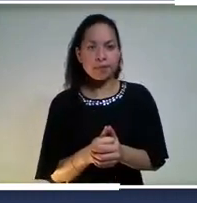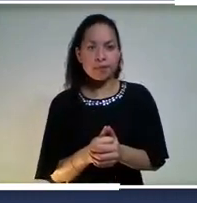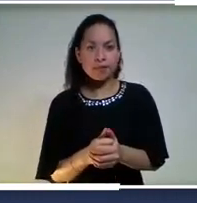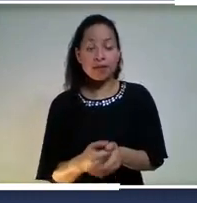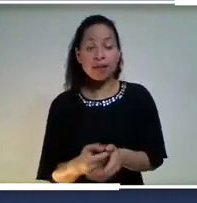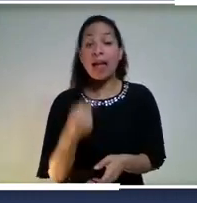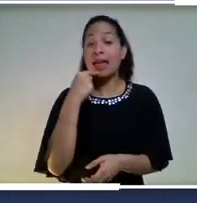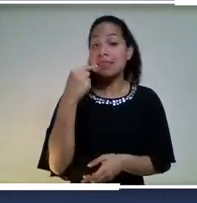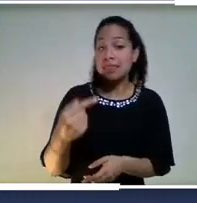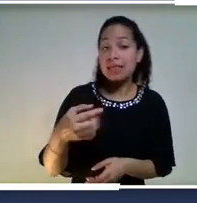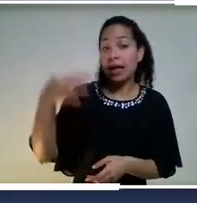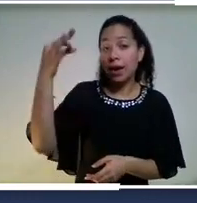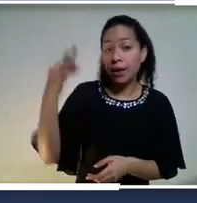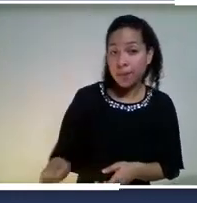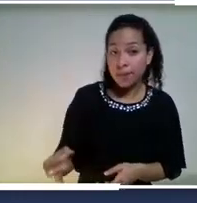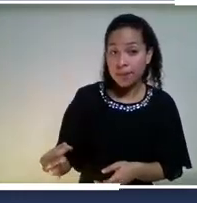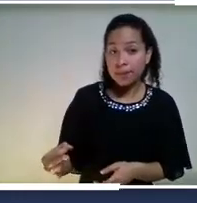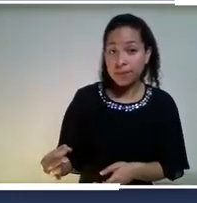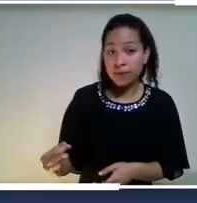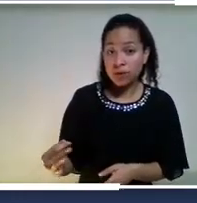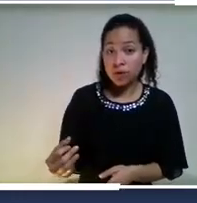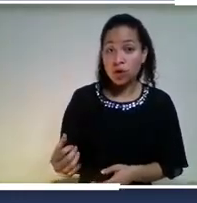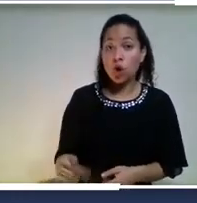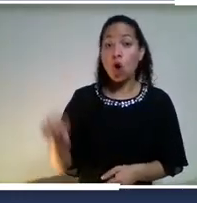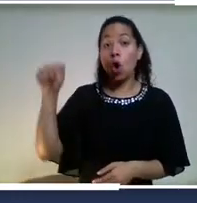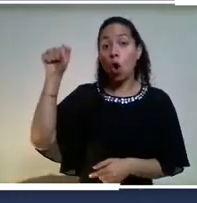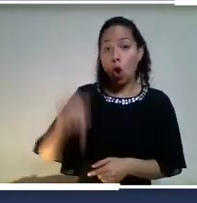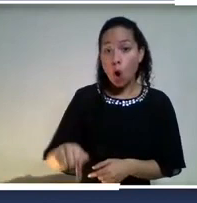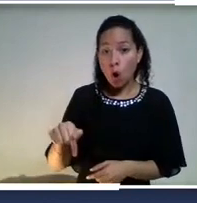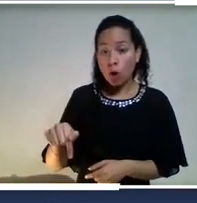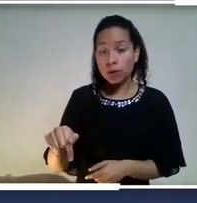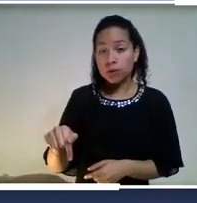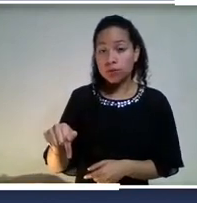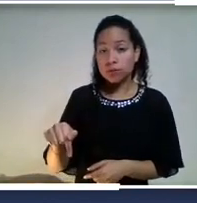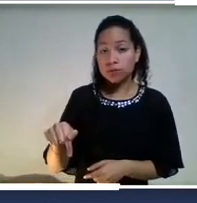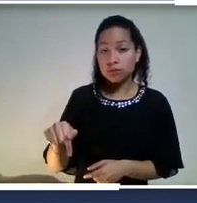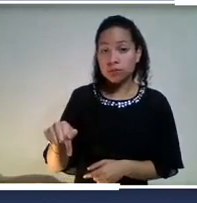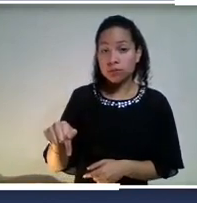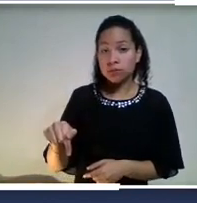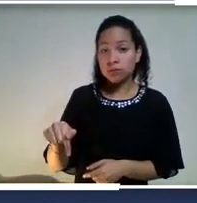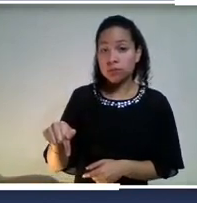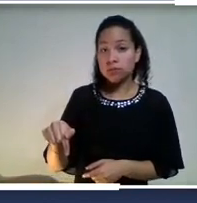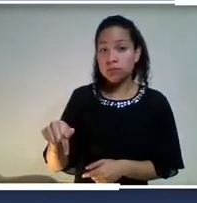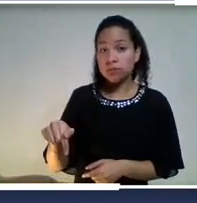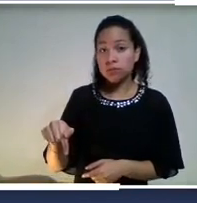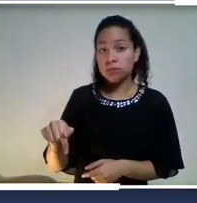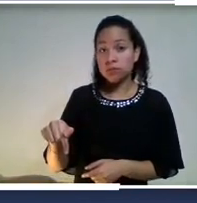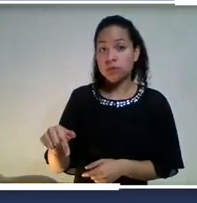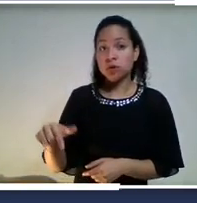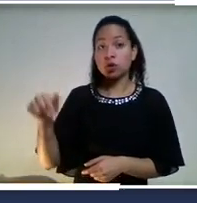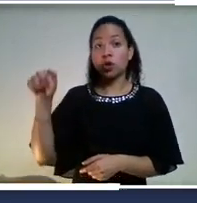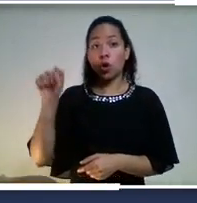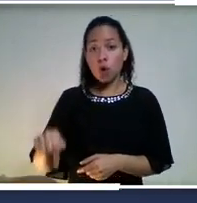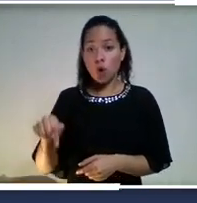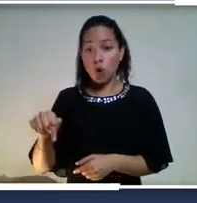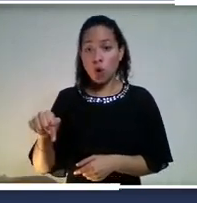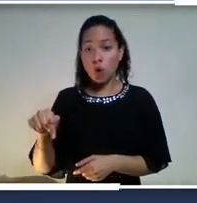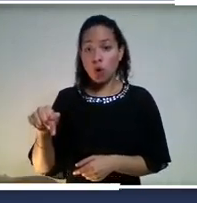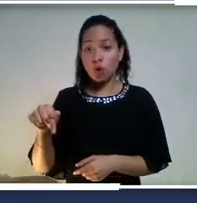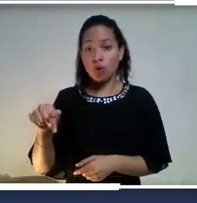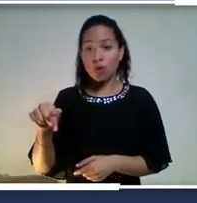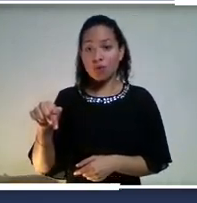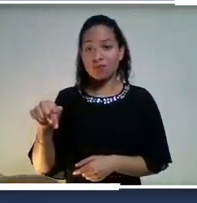cuando oí mientras mujeres mientras agoniza hoy qué tiempo es ese hoy